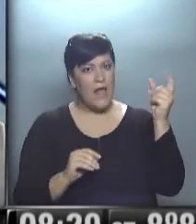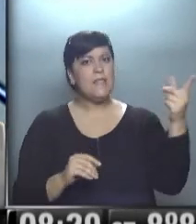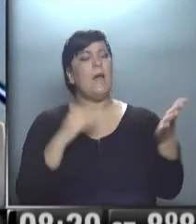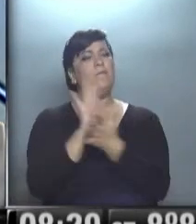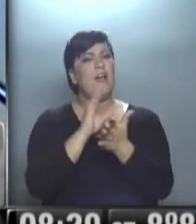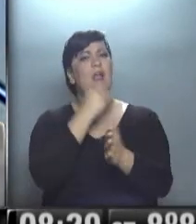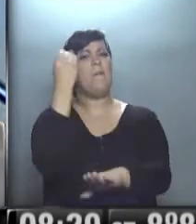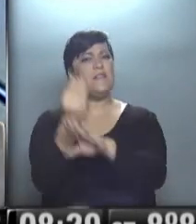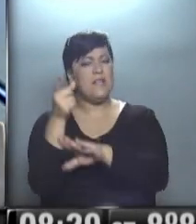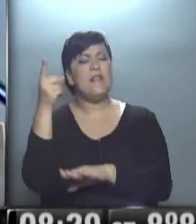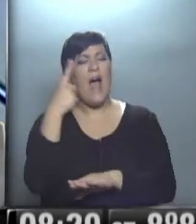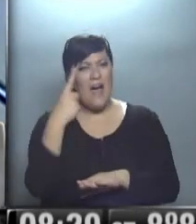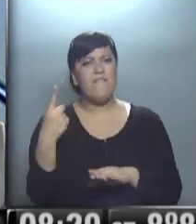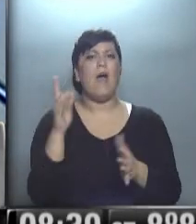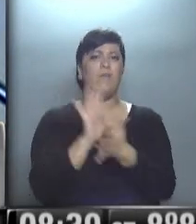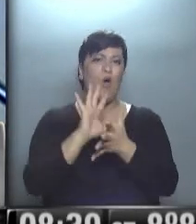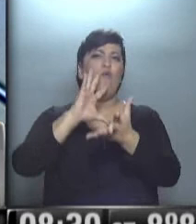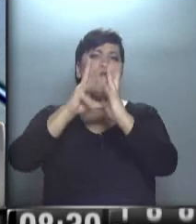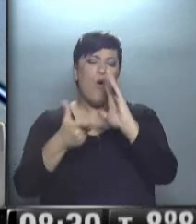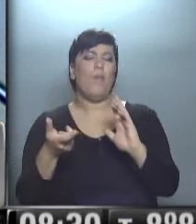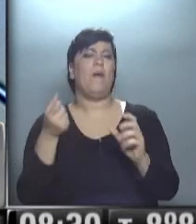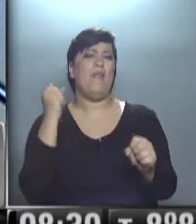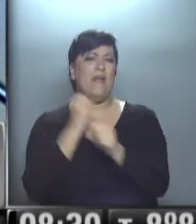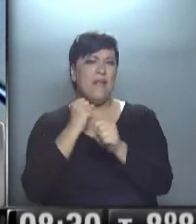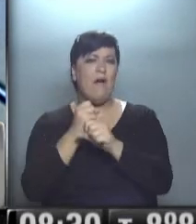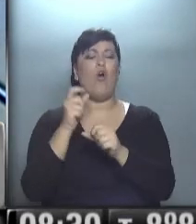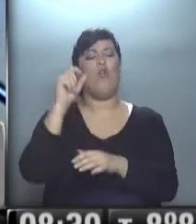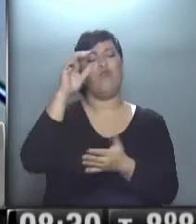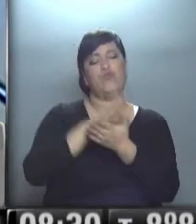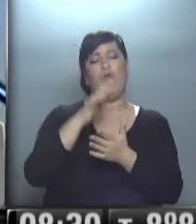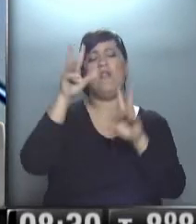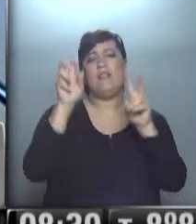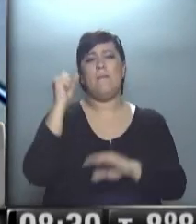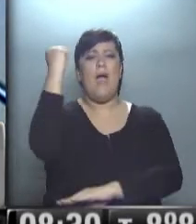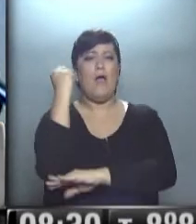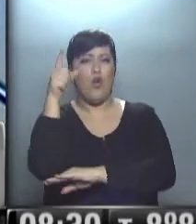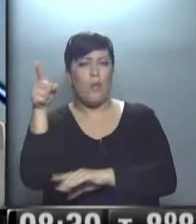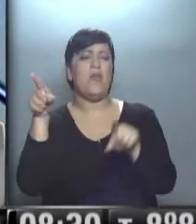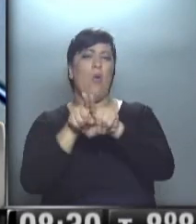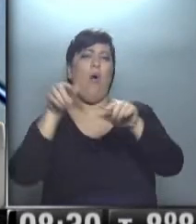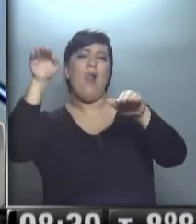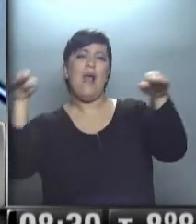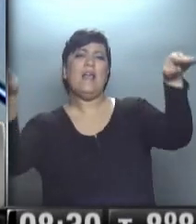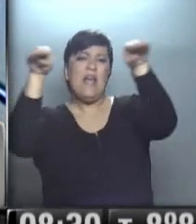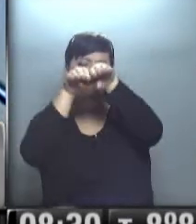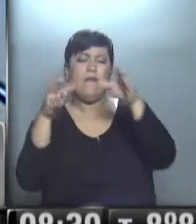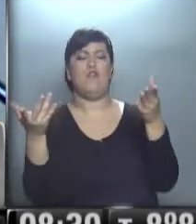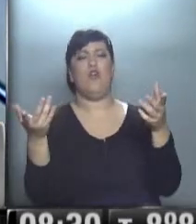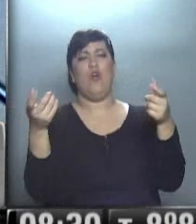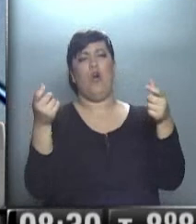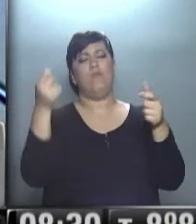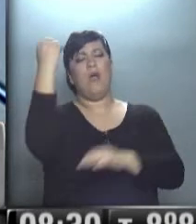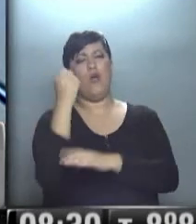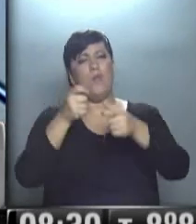tiendan a regular la modalidad de funcionamiento del sistema financiero internacional para lograr equilibrio expansión económica e